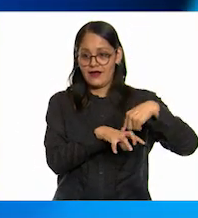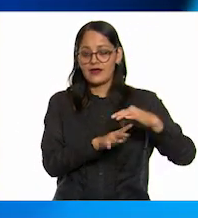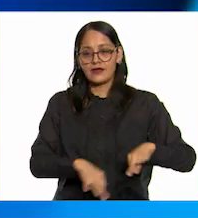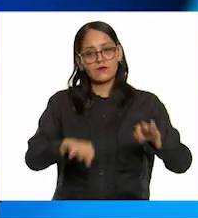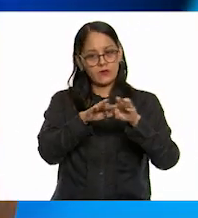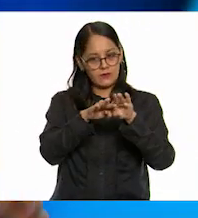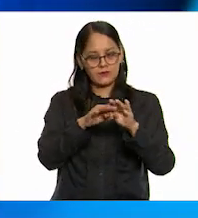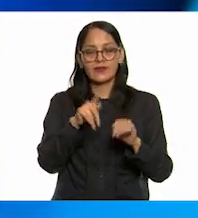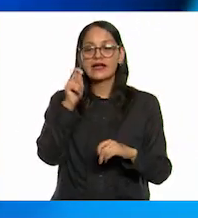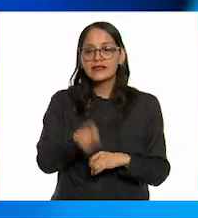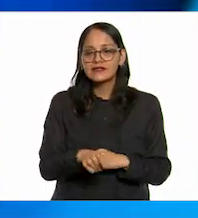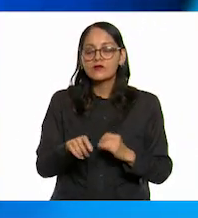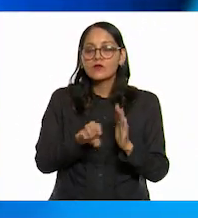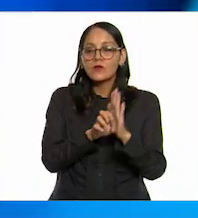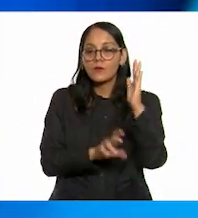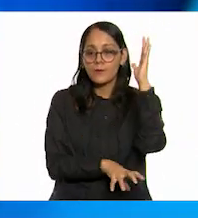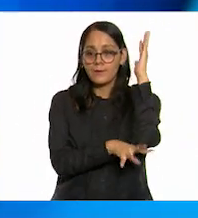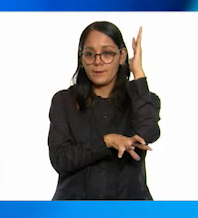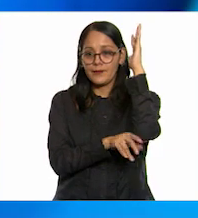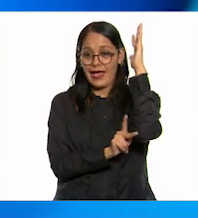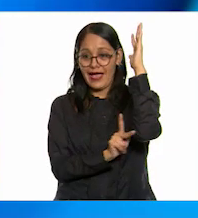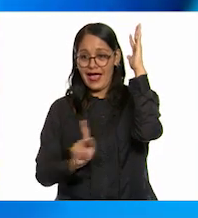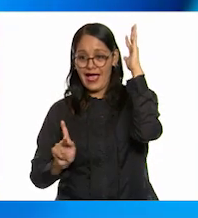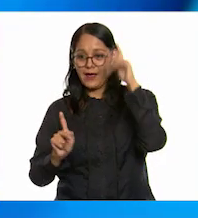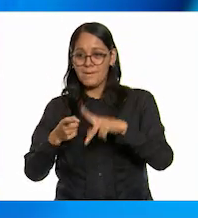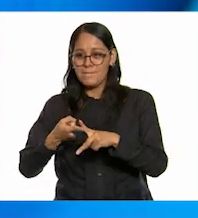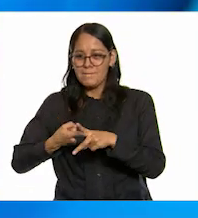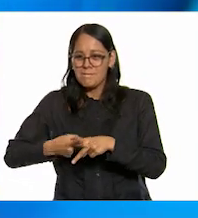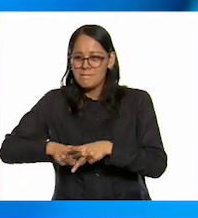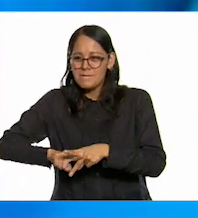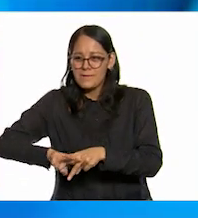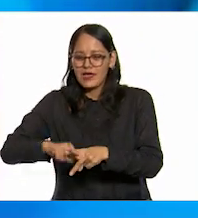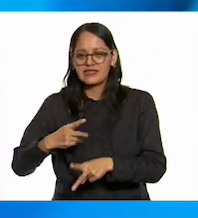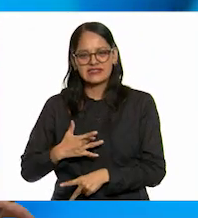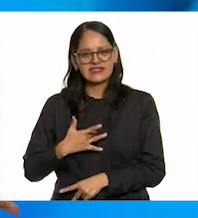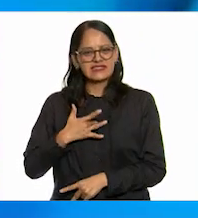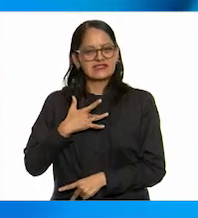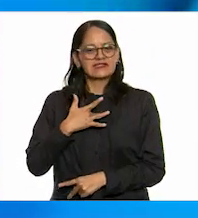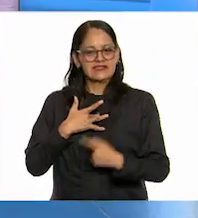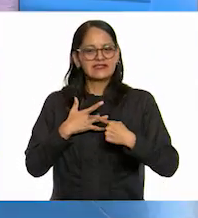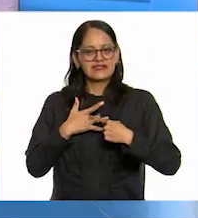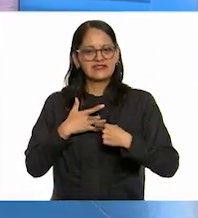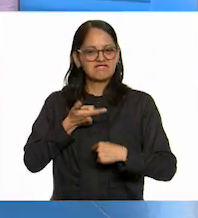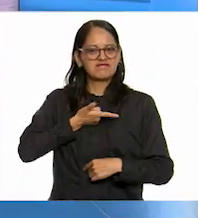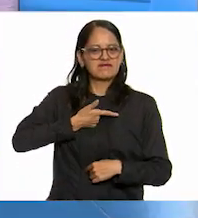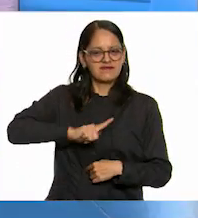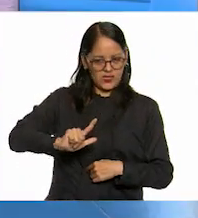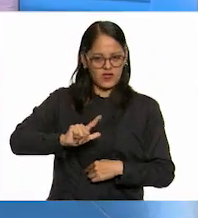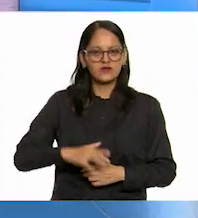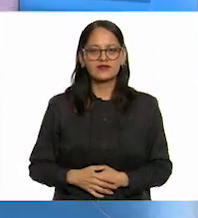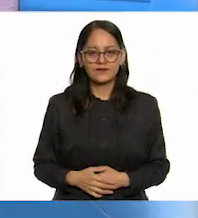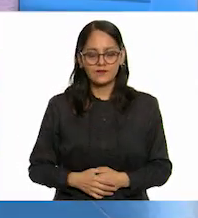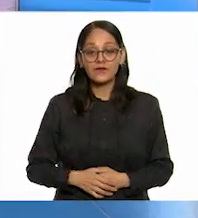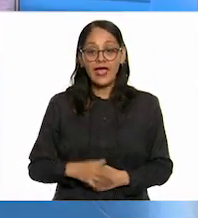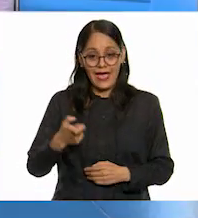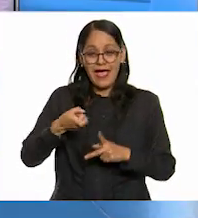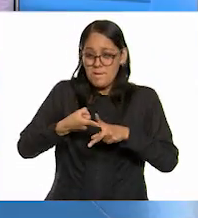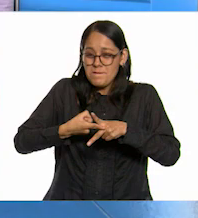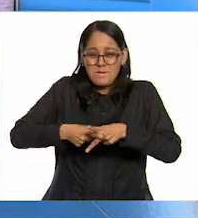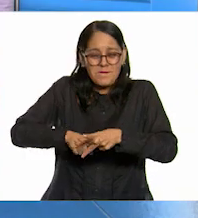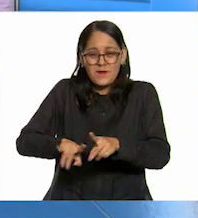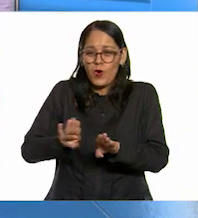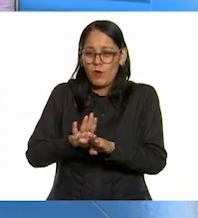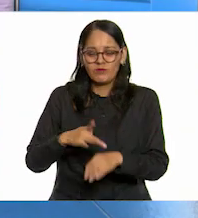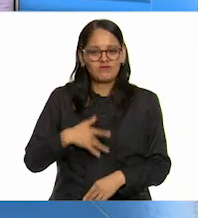el momento en el que surge algo ante nosotros que nos provoca desagrado. Es el origen de